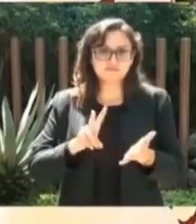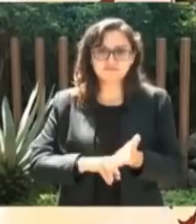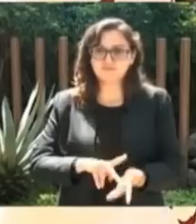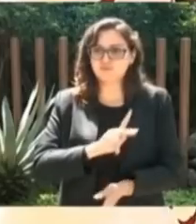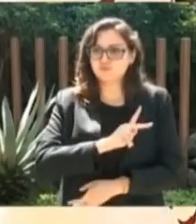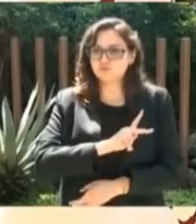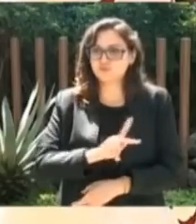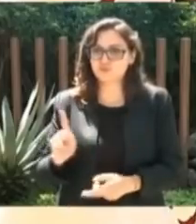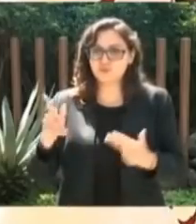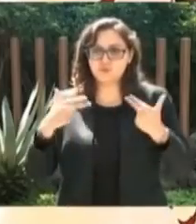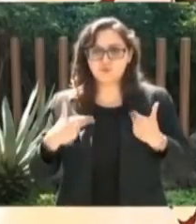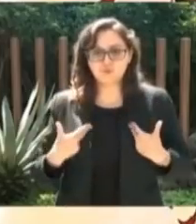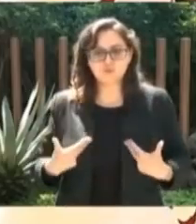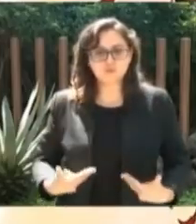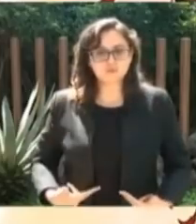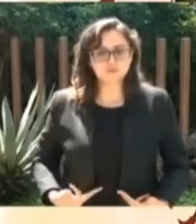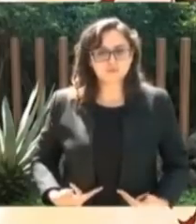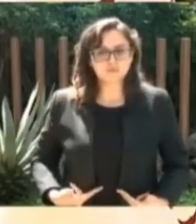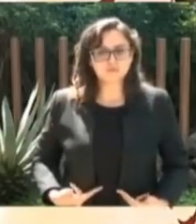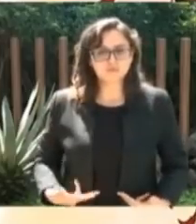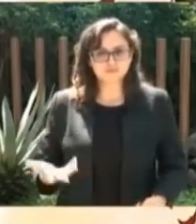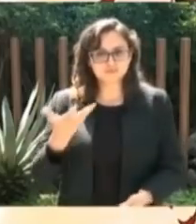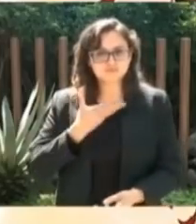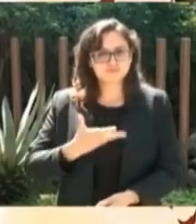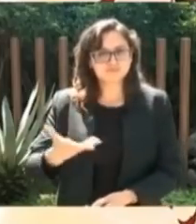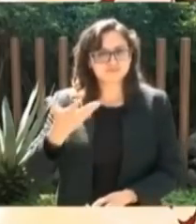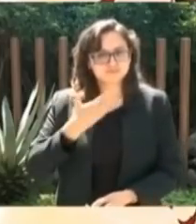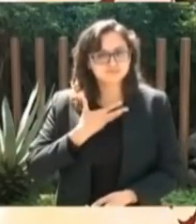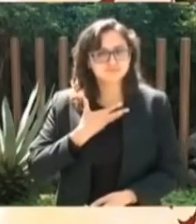universales que